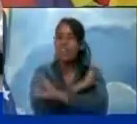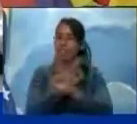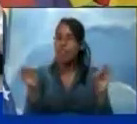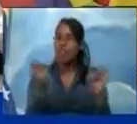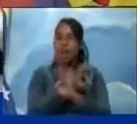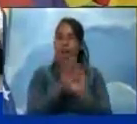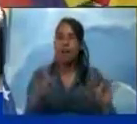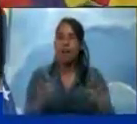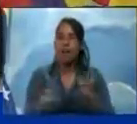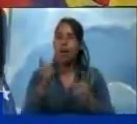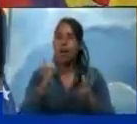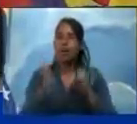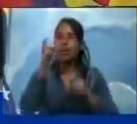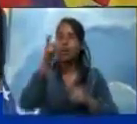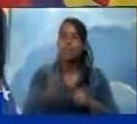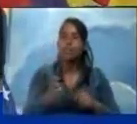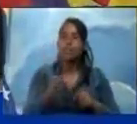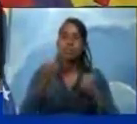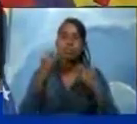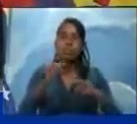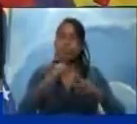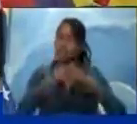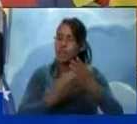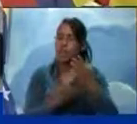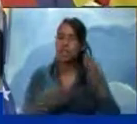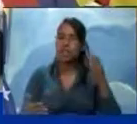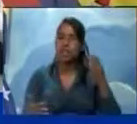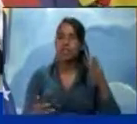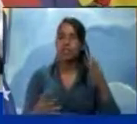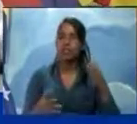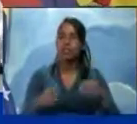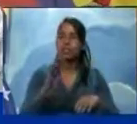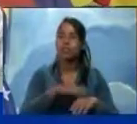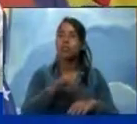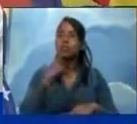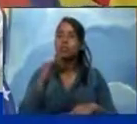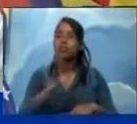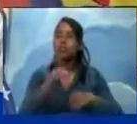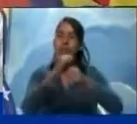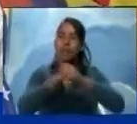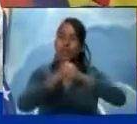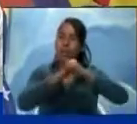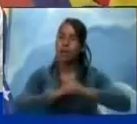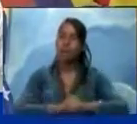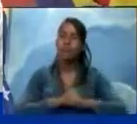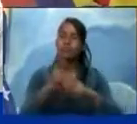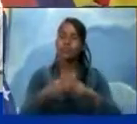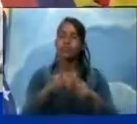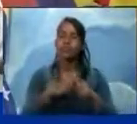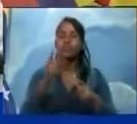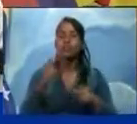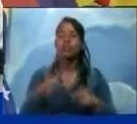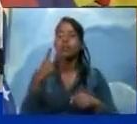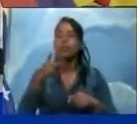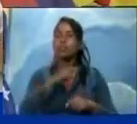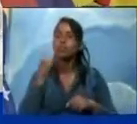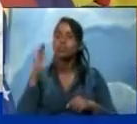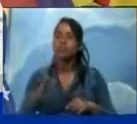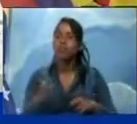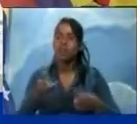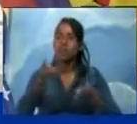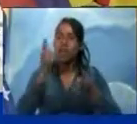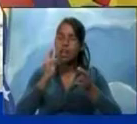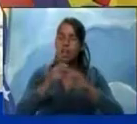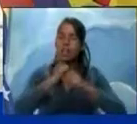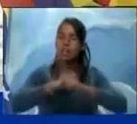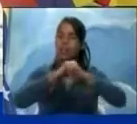nada, aunque haya sido pura sangre. Vale, pero después que se murió el caballito, hermano, mire, después que se muere el caballo,